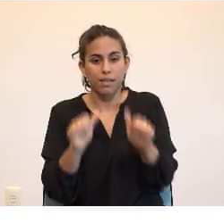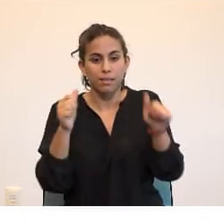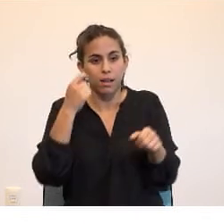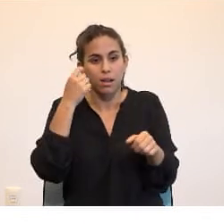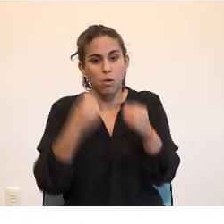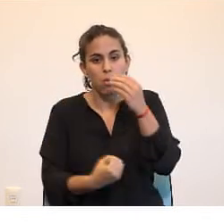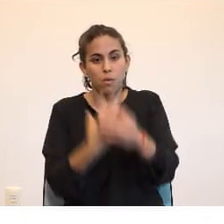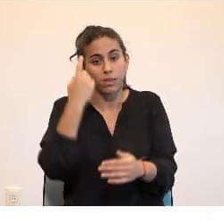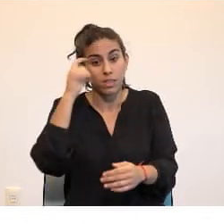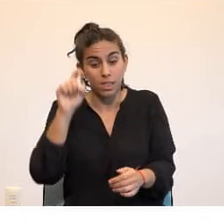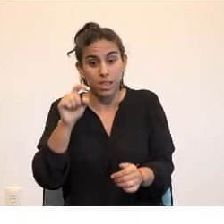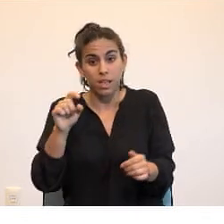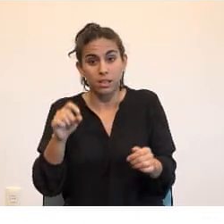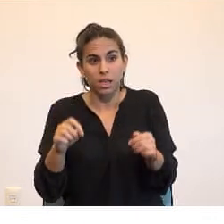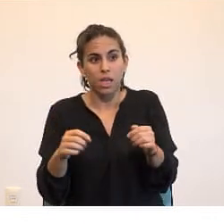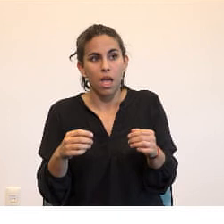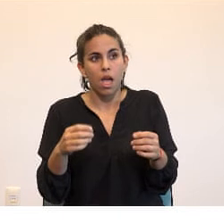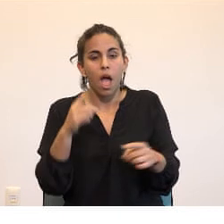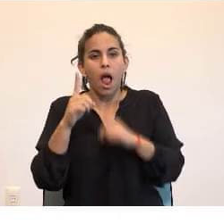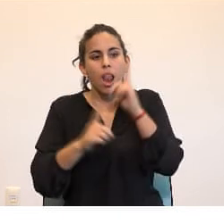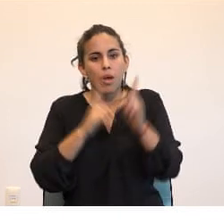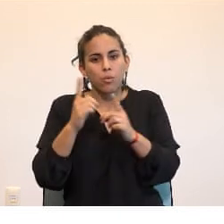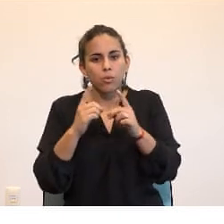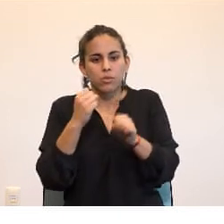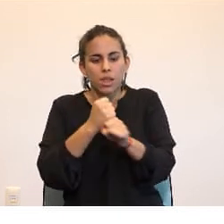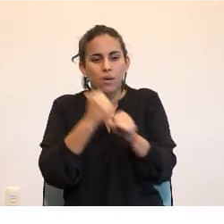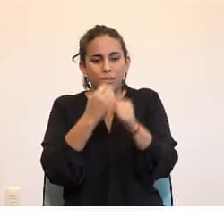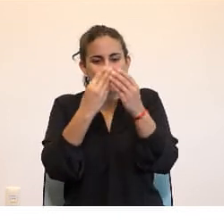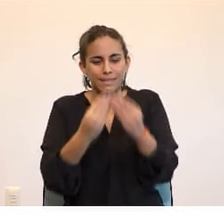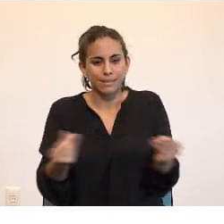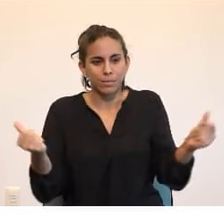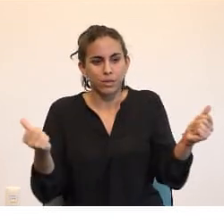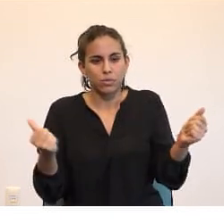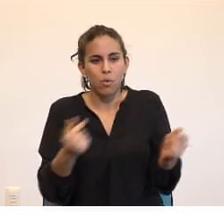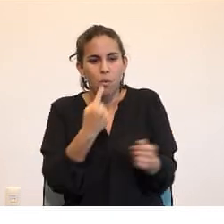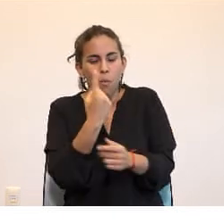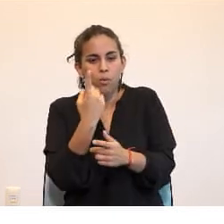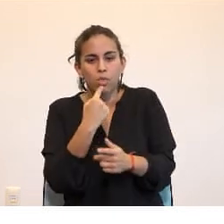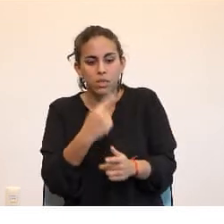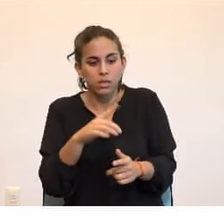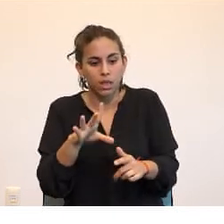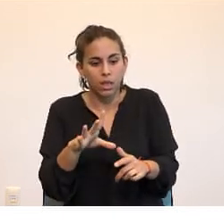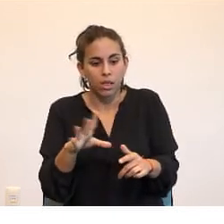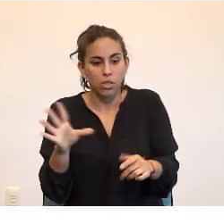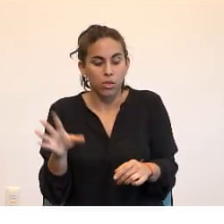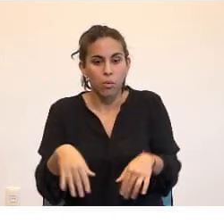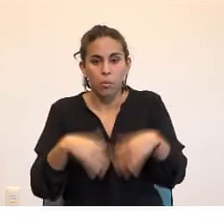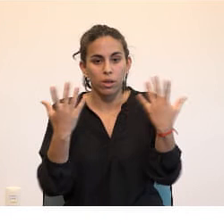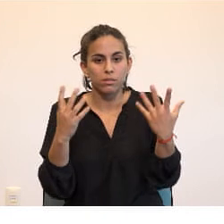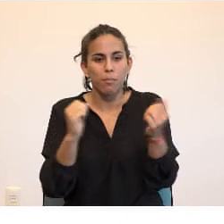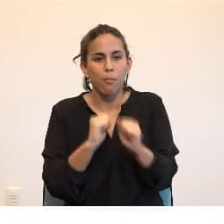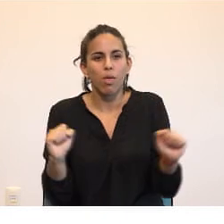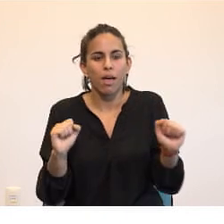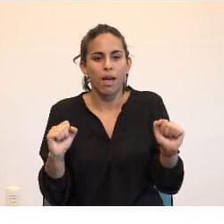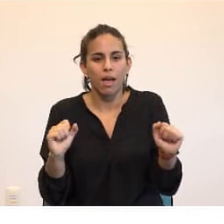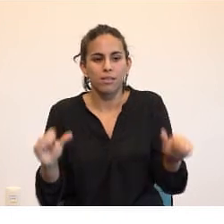advertía que muchas profesiones van a desaparecer. Robert Cannon, que es un gurú tecnológico, dice que todo lo que se pueda automatizar se va a